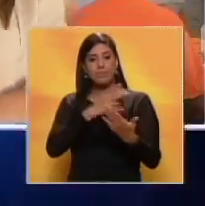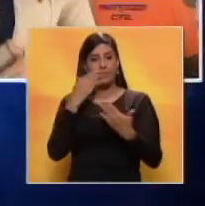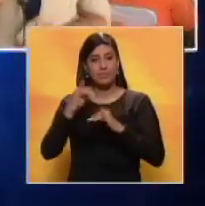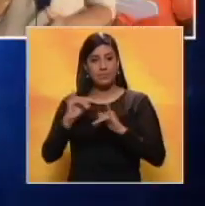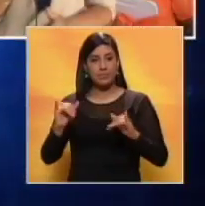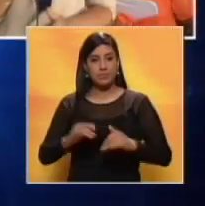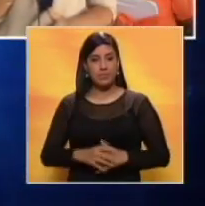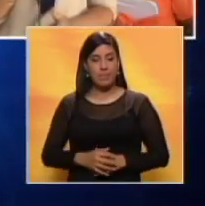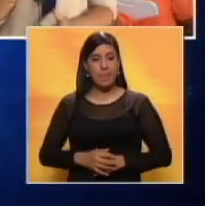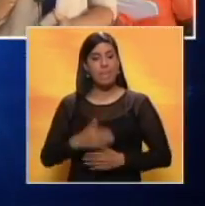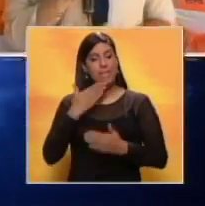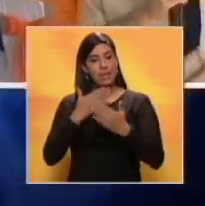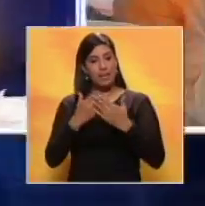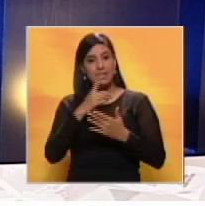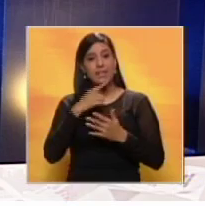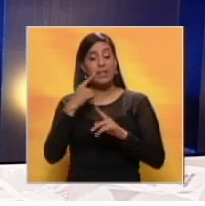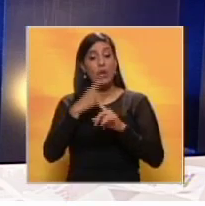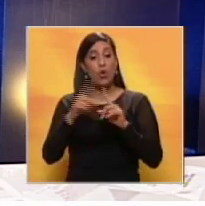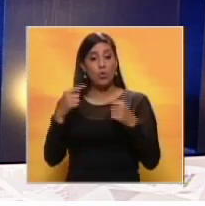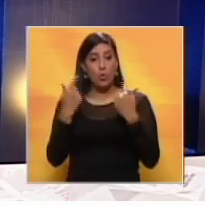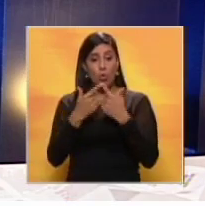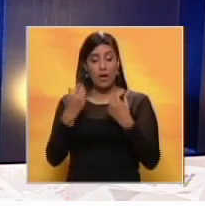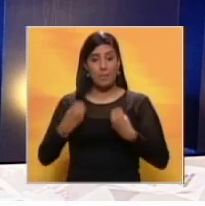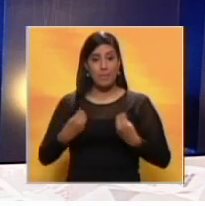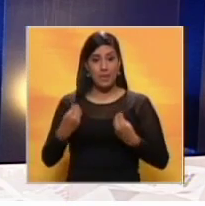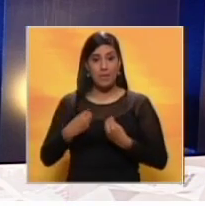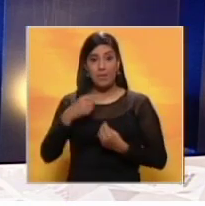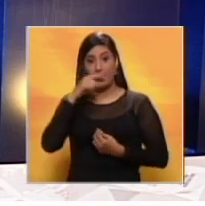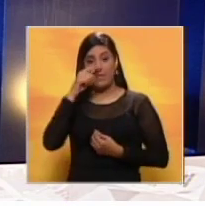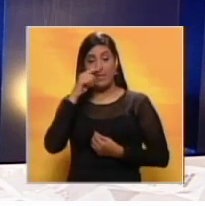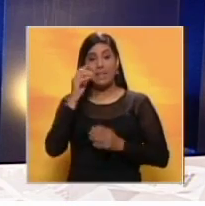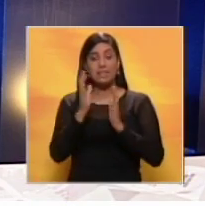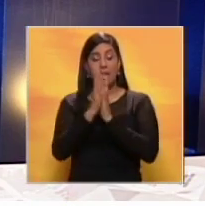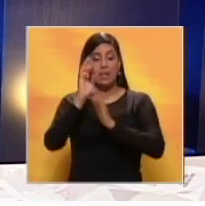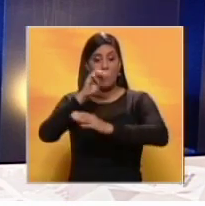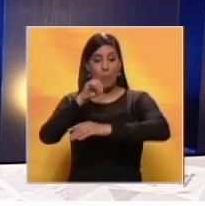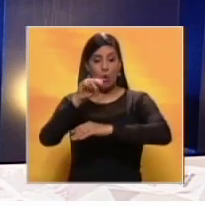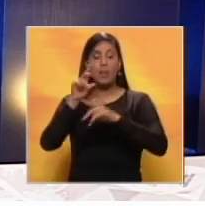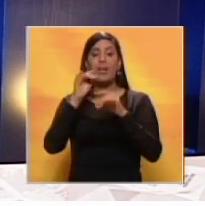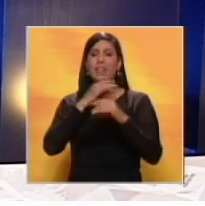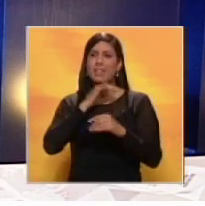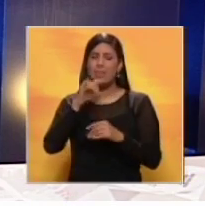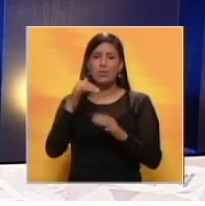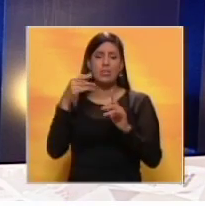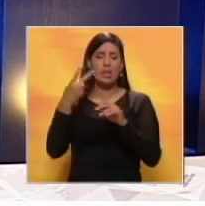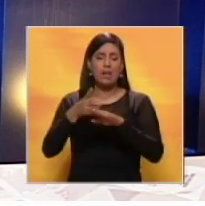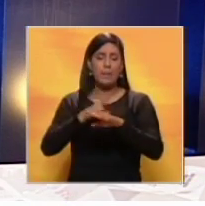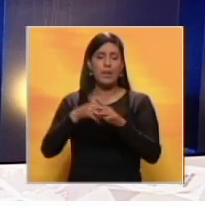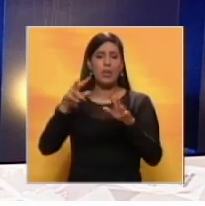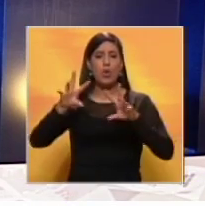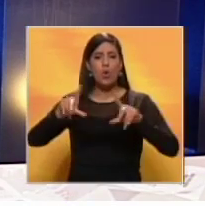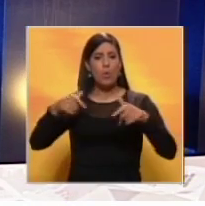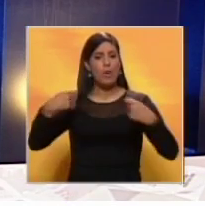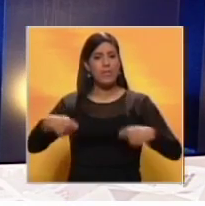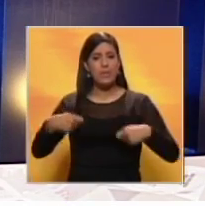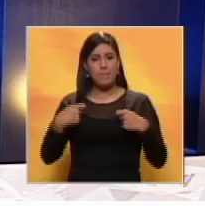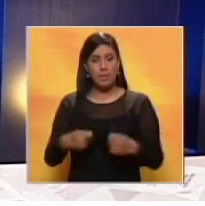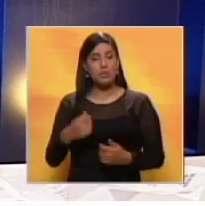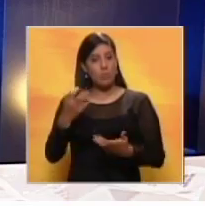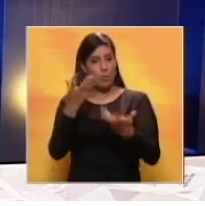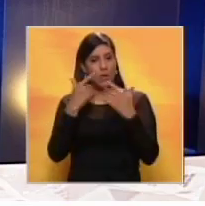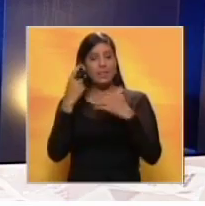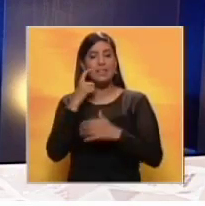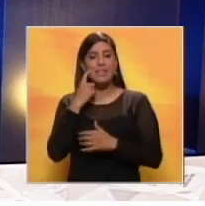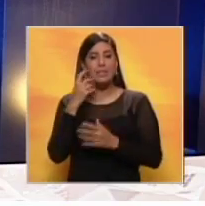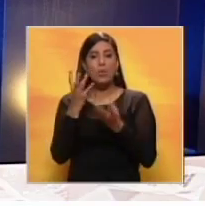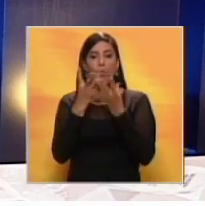a los estudios. Gracias, Diana. Habitantes de Los Chaguaramos y Santa Mónica en Caracas denuncian ser víctimas constantes de la delincuencia. Santiago